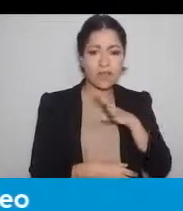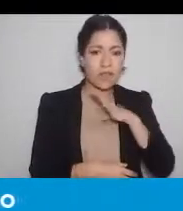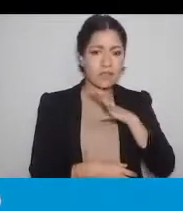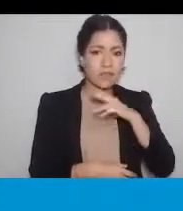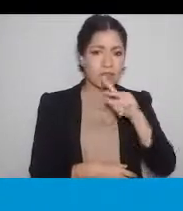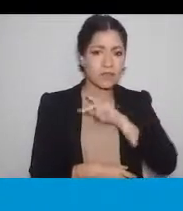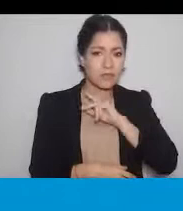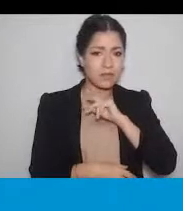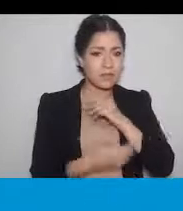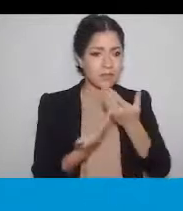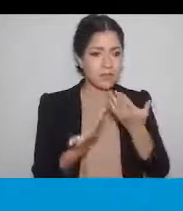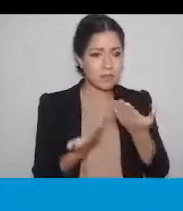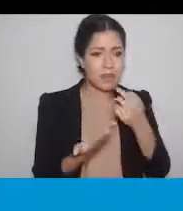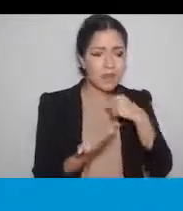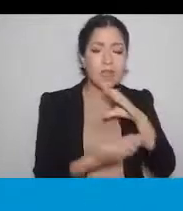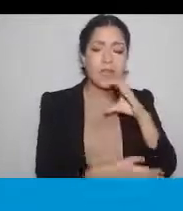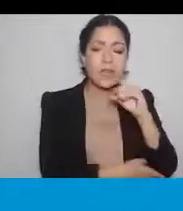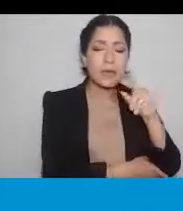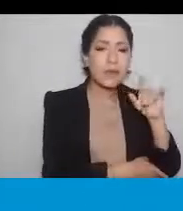Ahí están las cartas de tu madre.